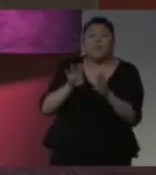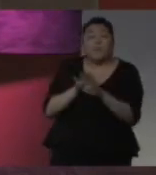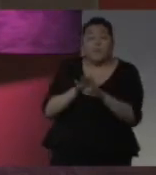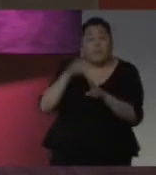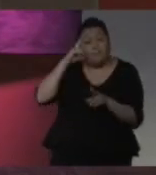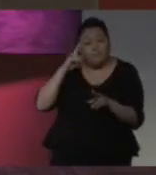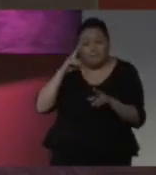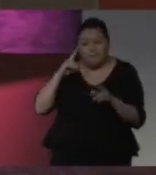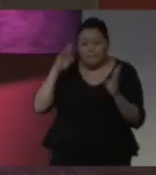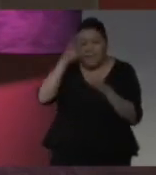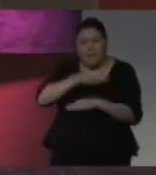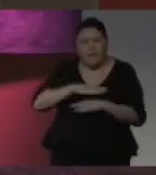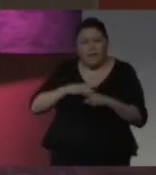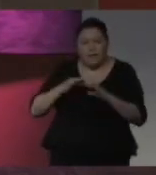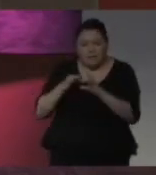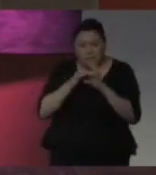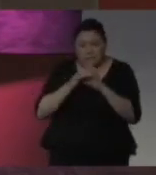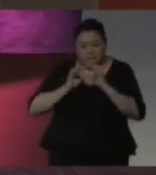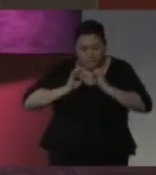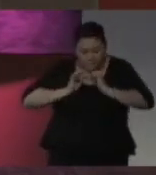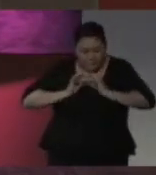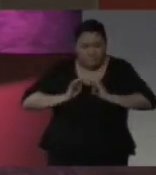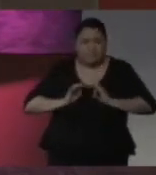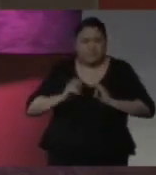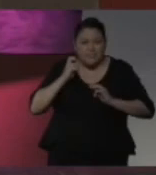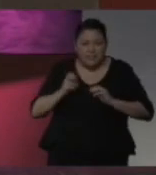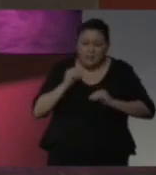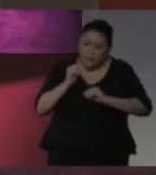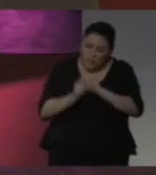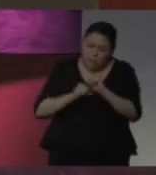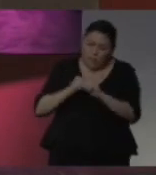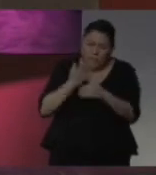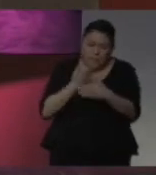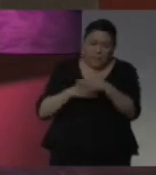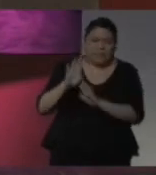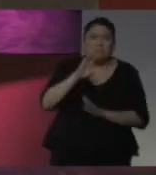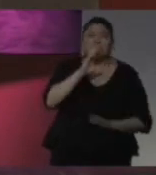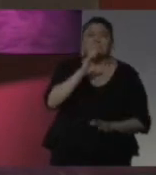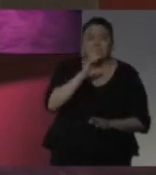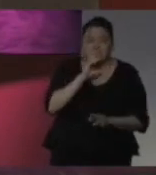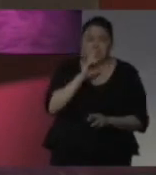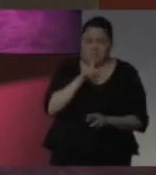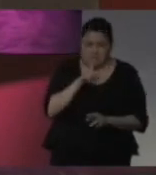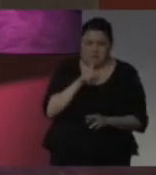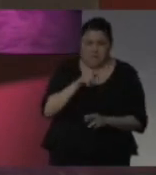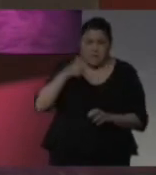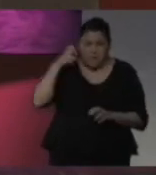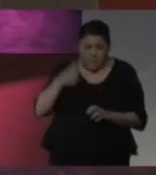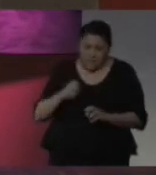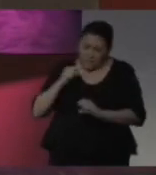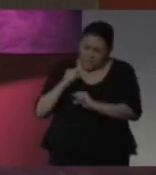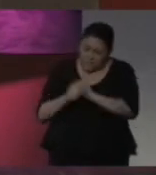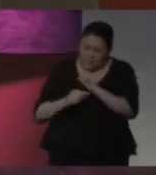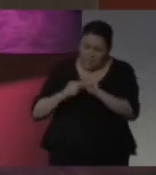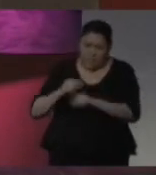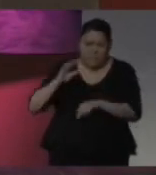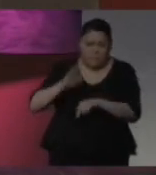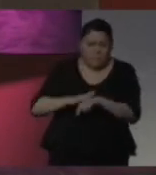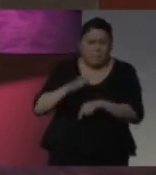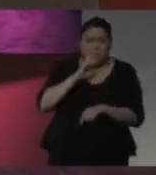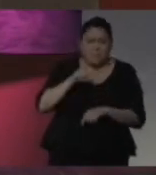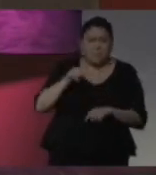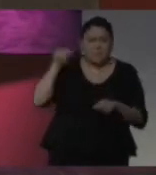desintegra, ¿no?, lo colectivo y que merma el tejido social, ¿no?, y que básicamente para mí